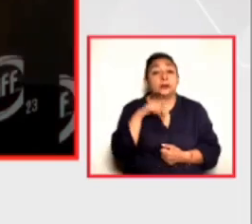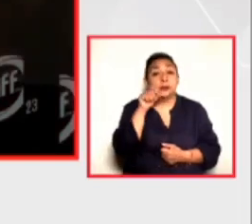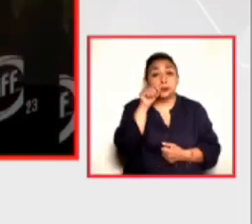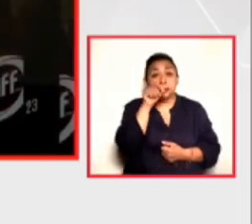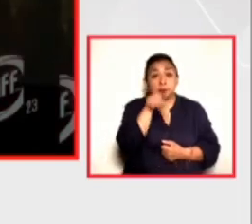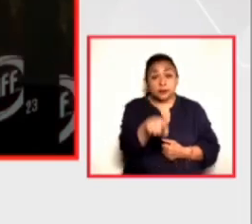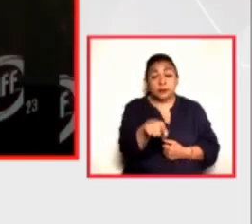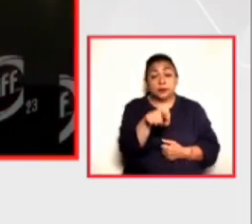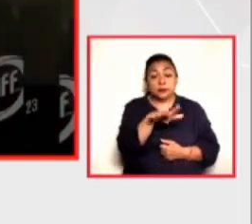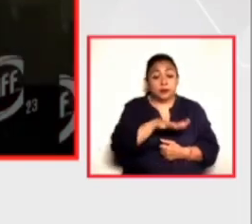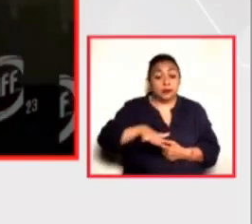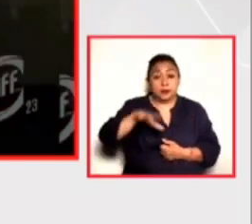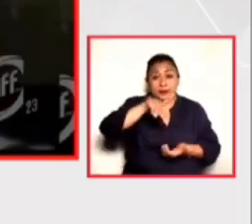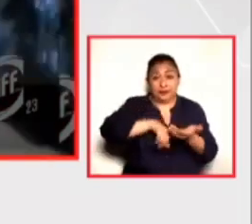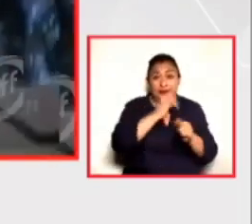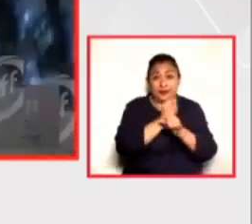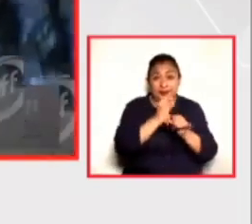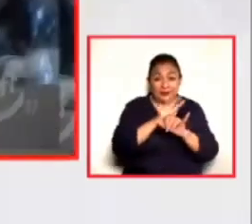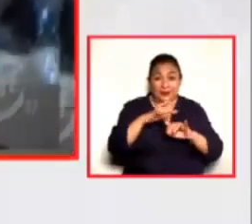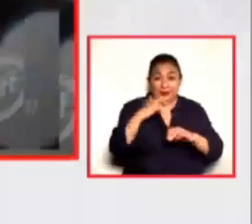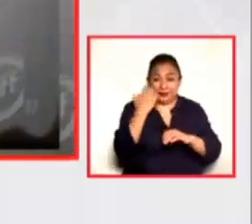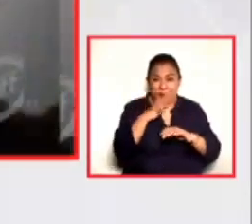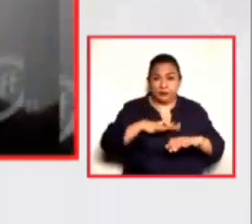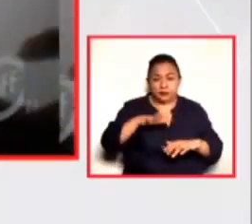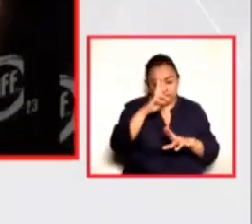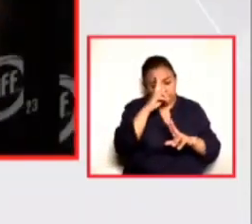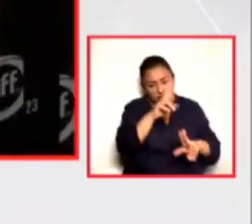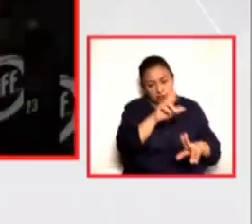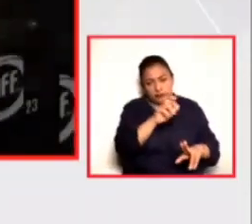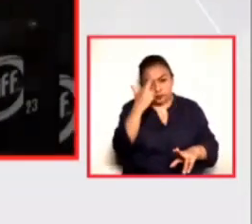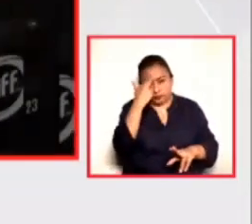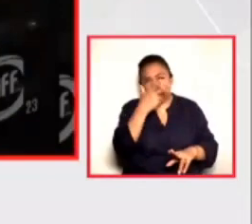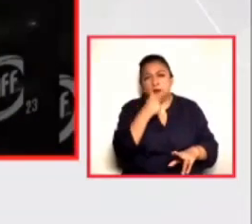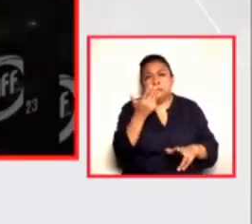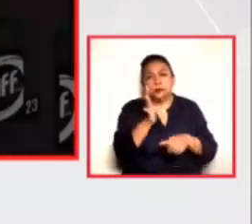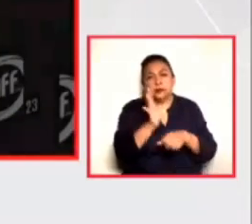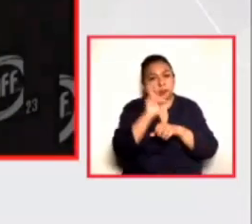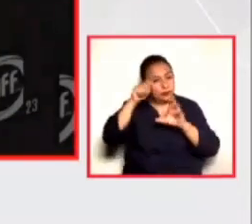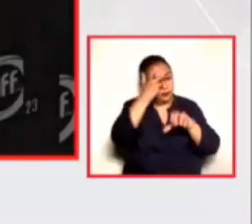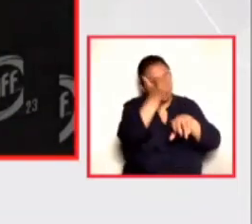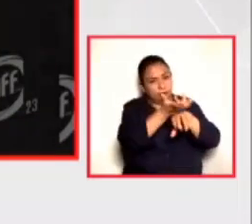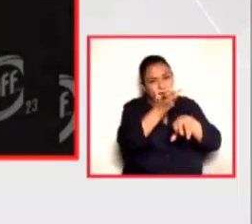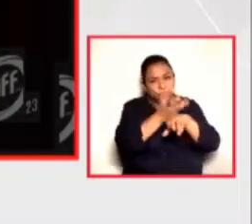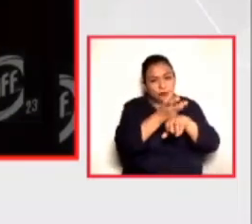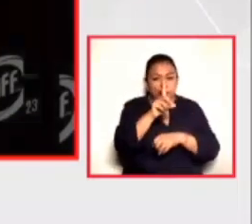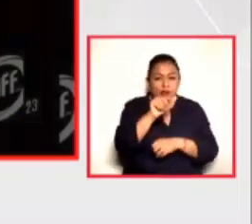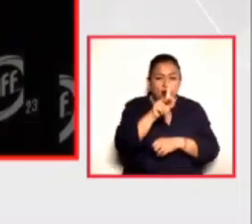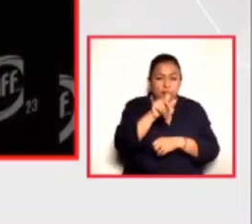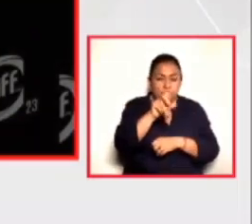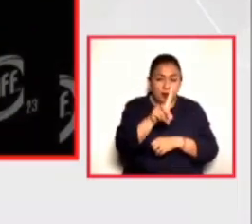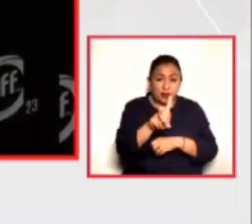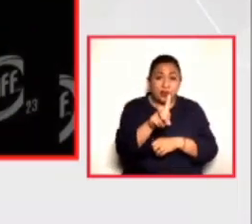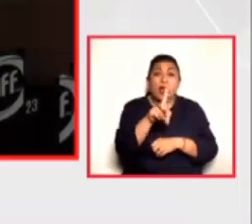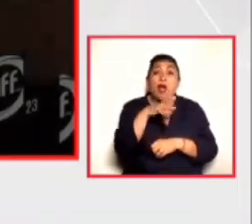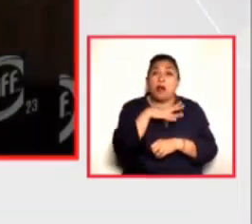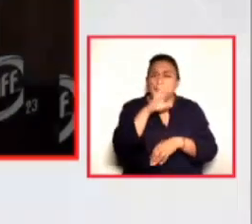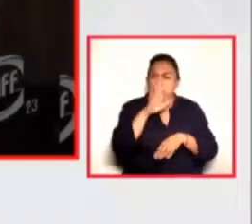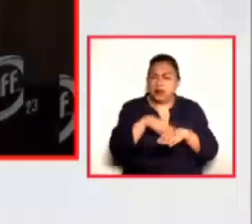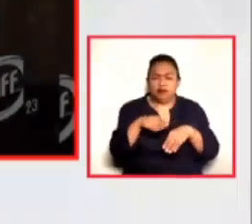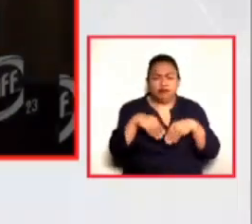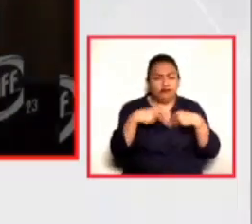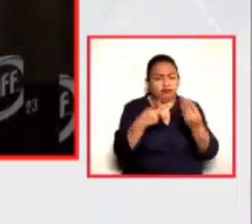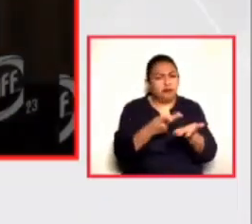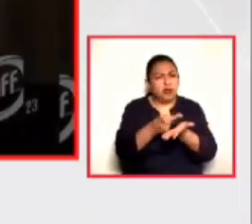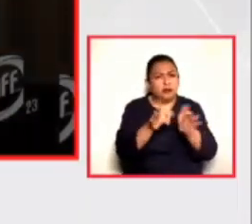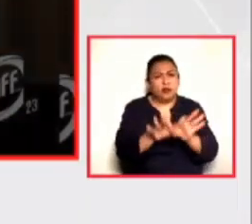virtual alojará un homenaje al reconocido cineasta estadounidense David Lynch, quien recibirá la más alta insignia otorgada por el